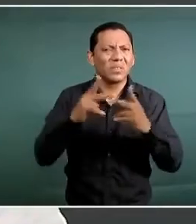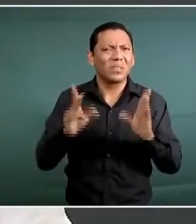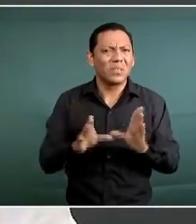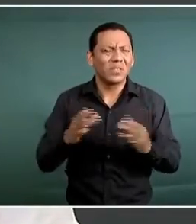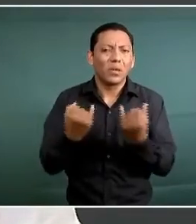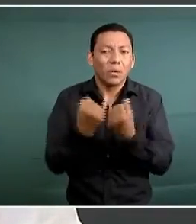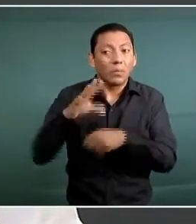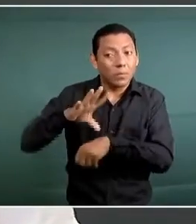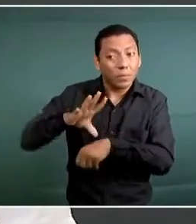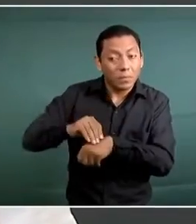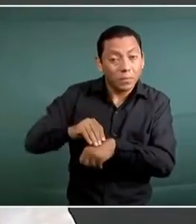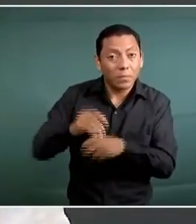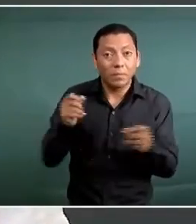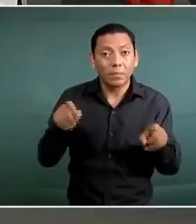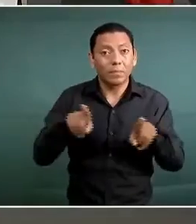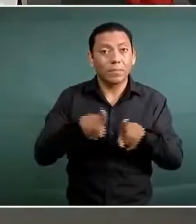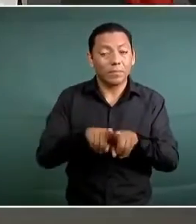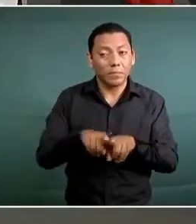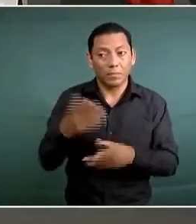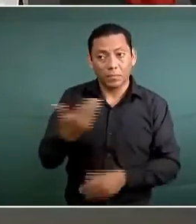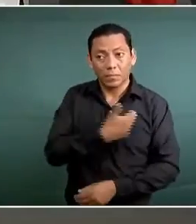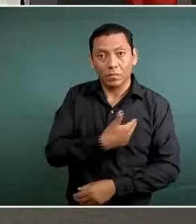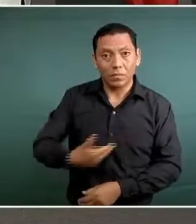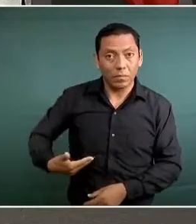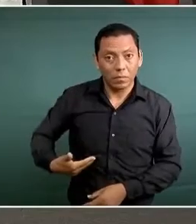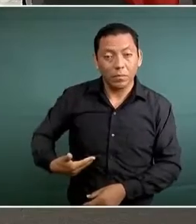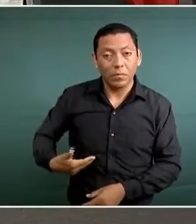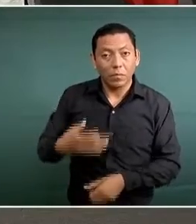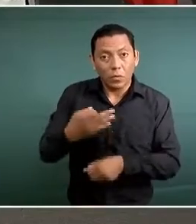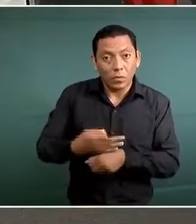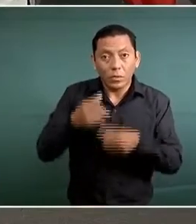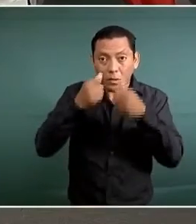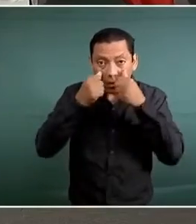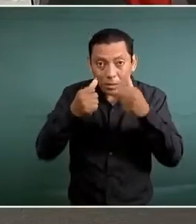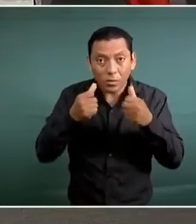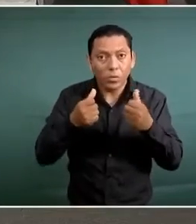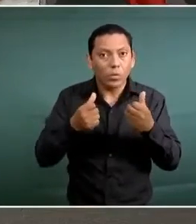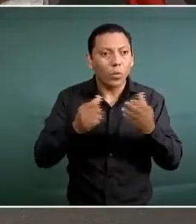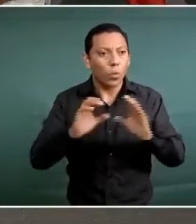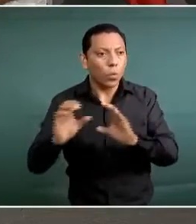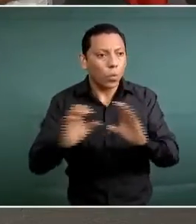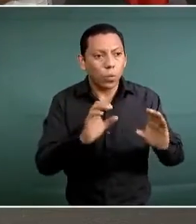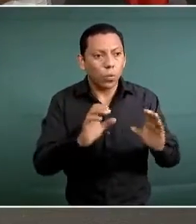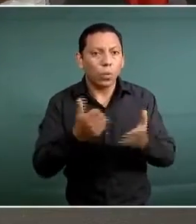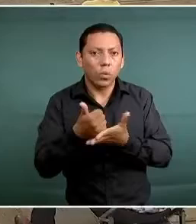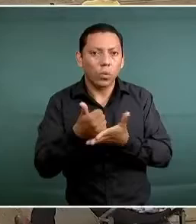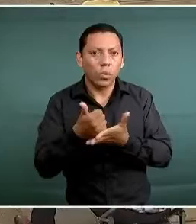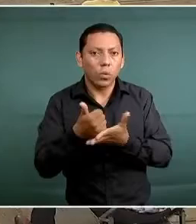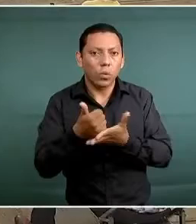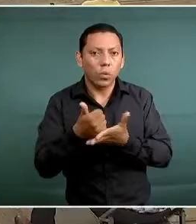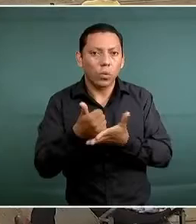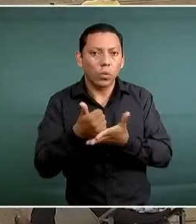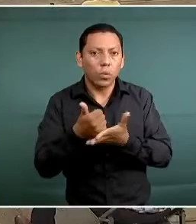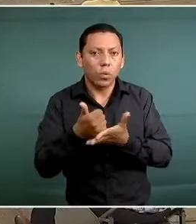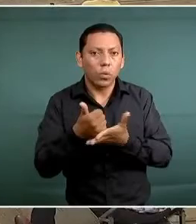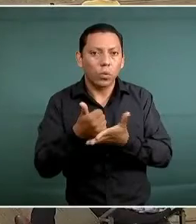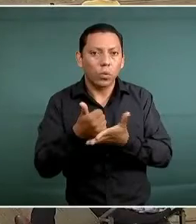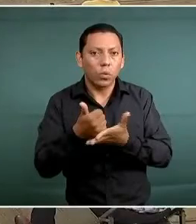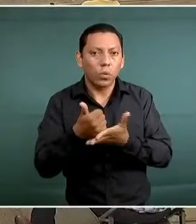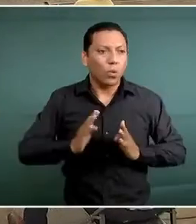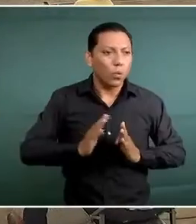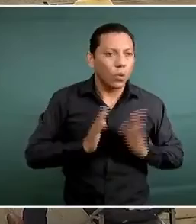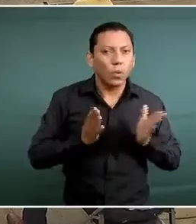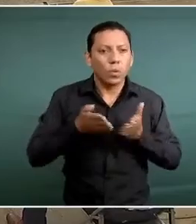Civil y, si me lo permite también, presidente, en esta labor de atender, de prevenir y de preparar, reconocer a cada soldado, a cada